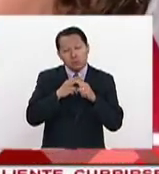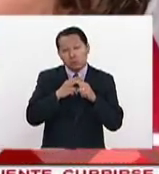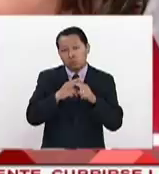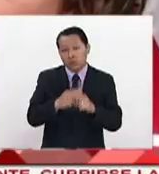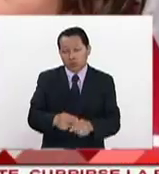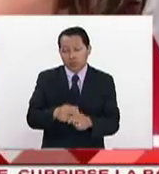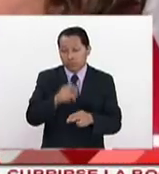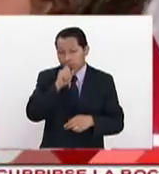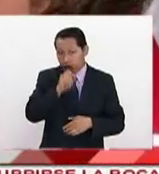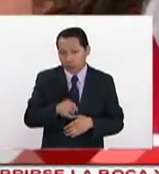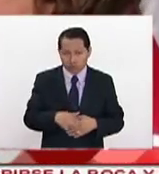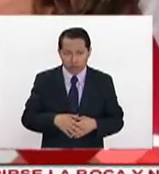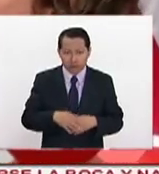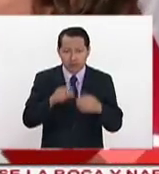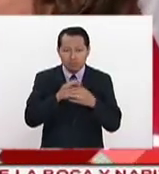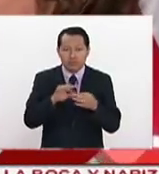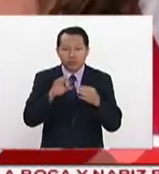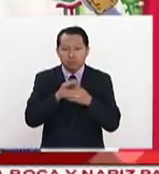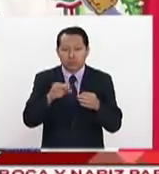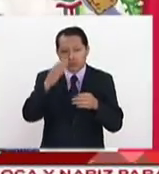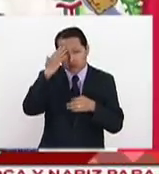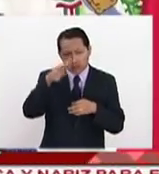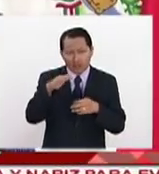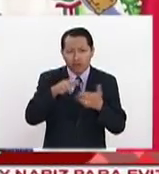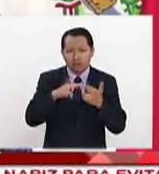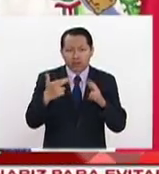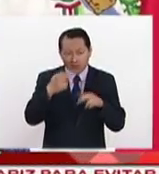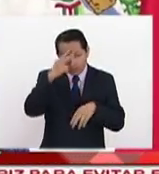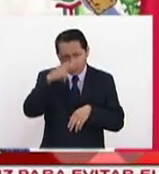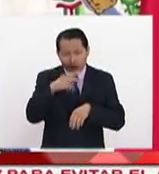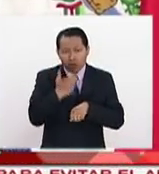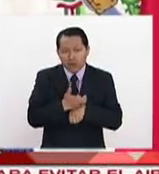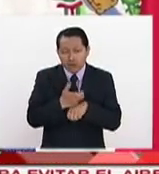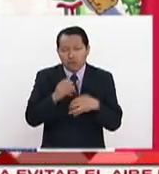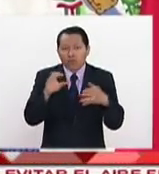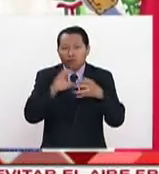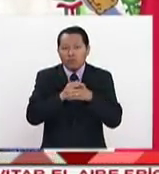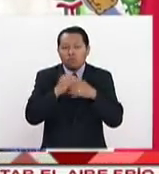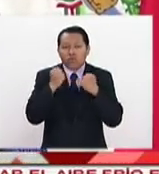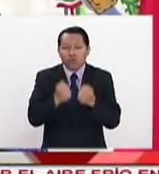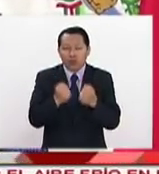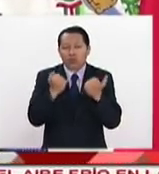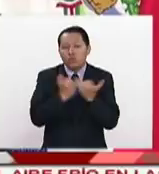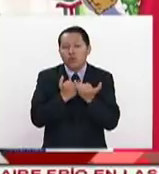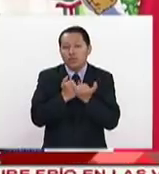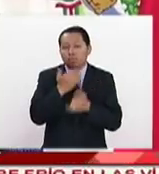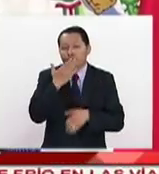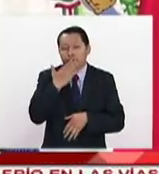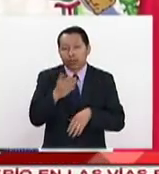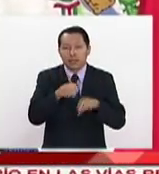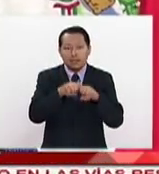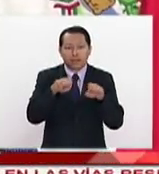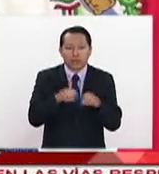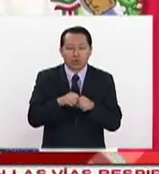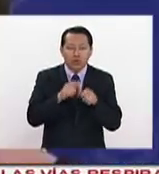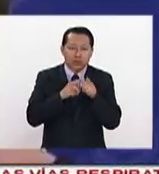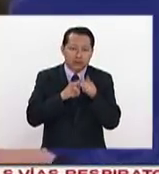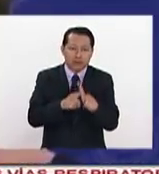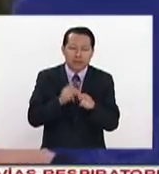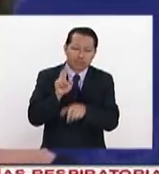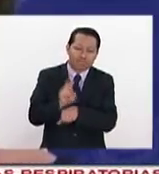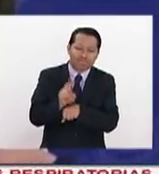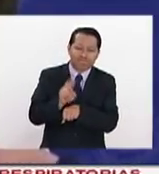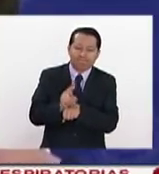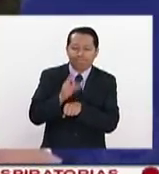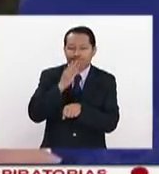aquí en México. Detalló que sabiendo que la relación entre México y Estados Unidos es fuerte y que el increíble equipo seguirá cerciorándose